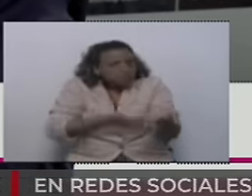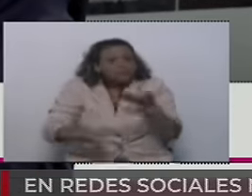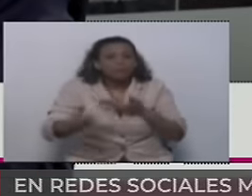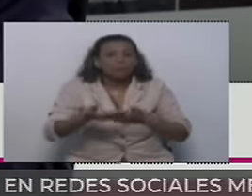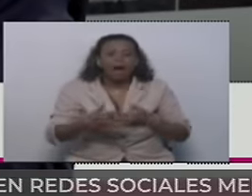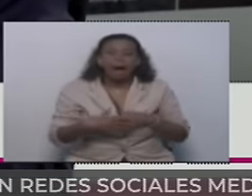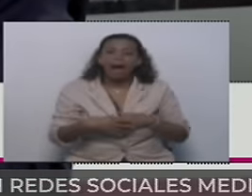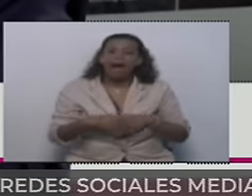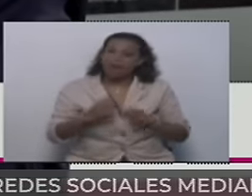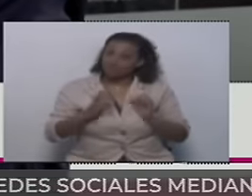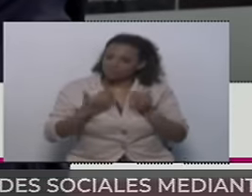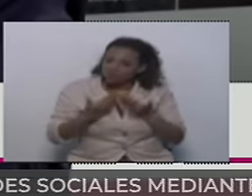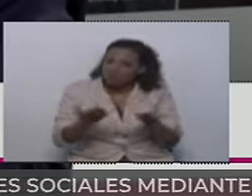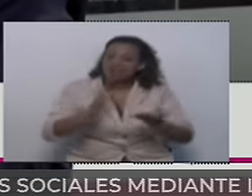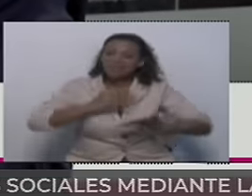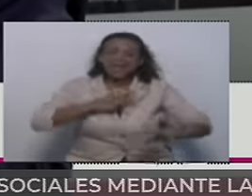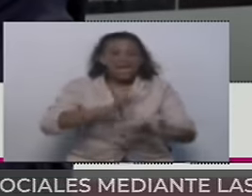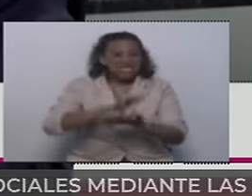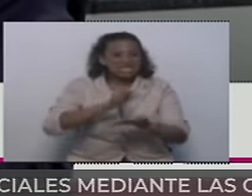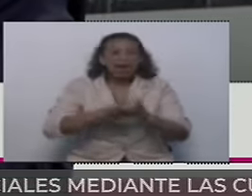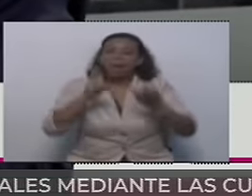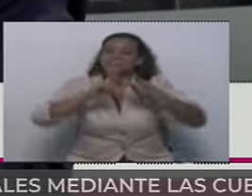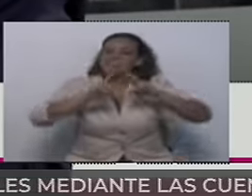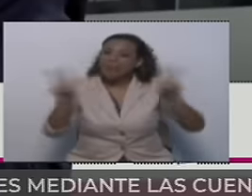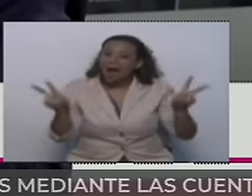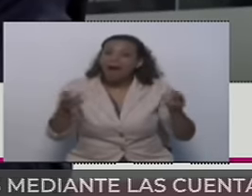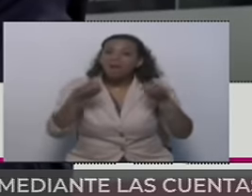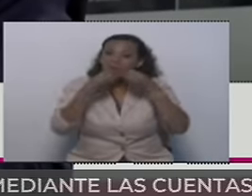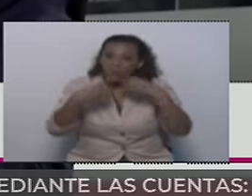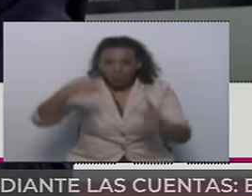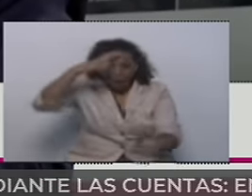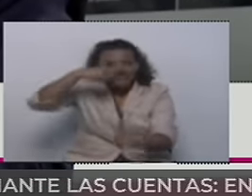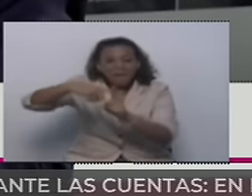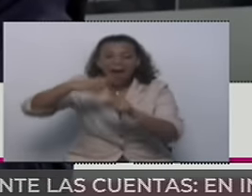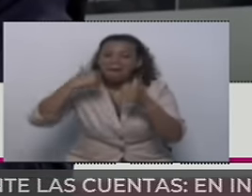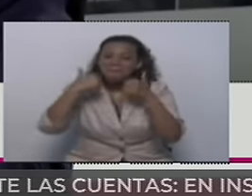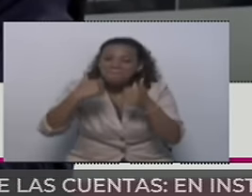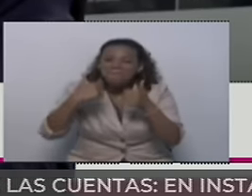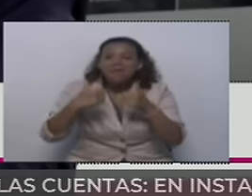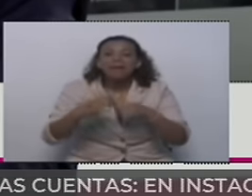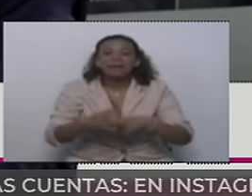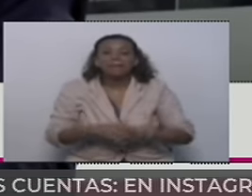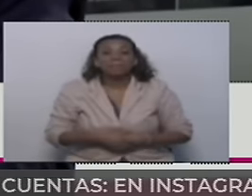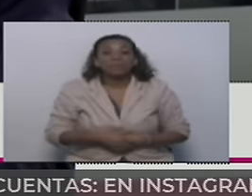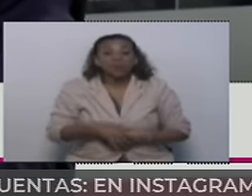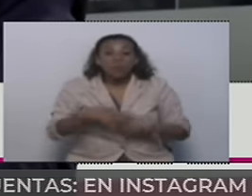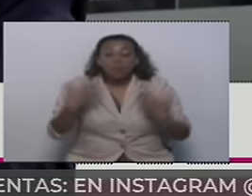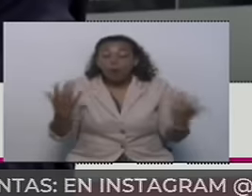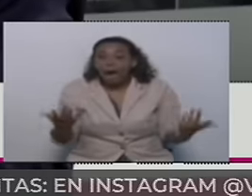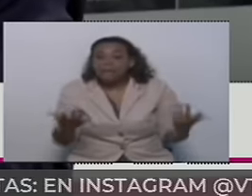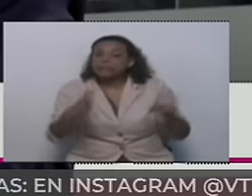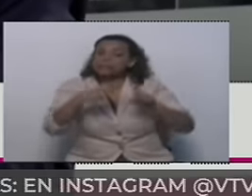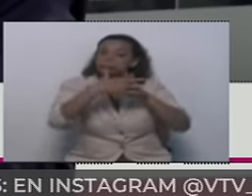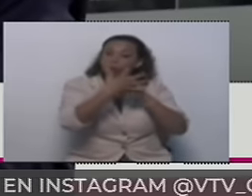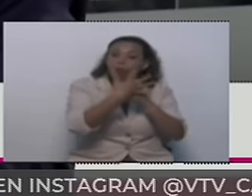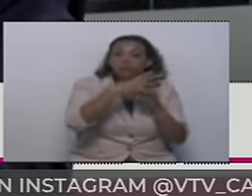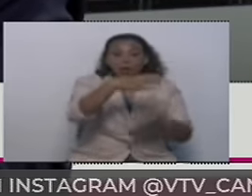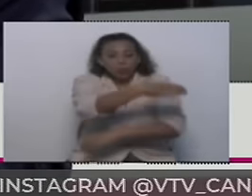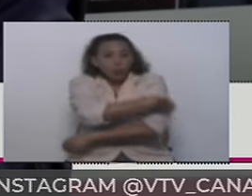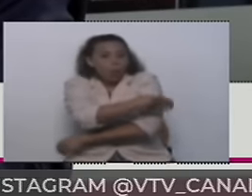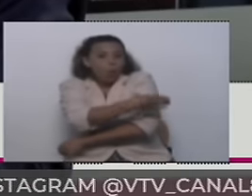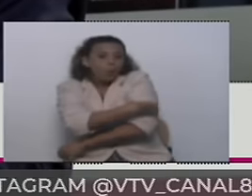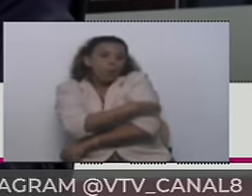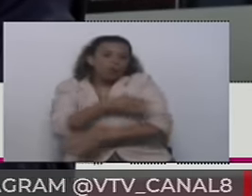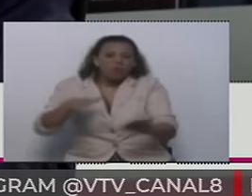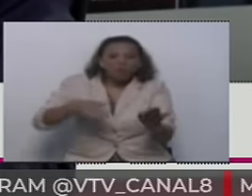ha habido armonía y buenas perspectivas para el país. ¿Cuándo? Sectores de la derecha se han ido